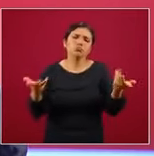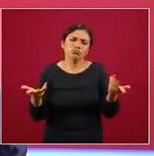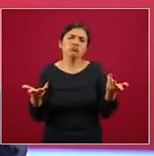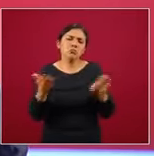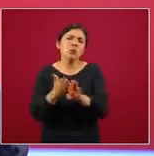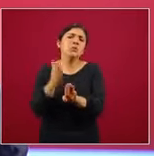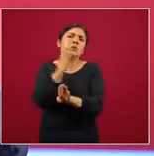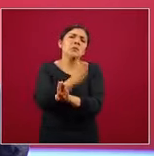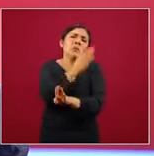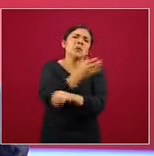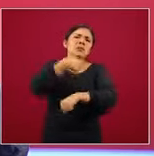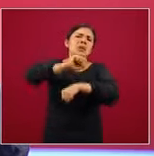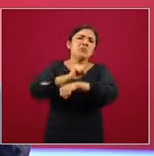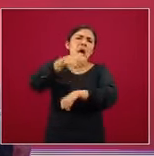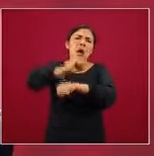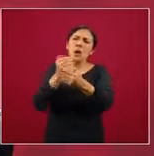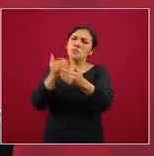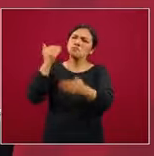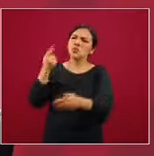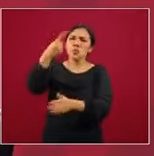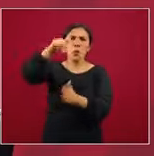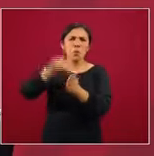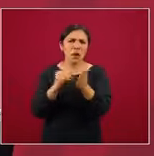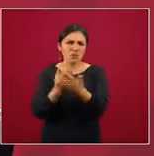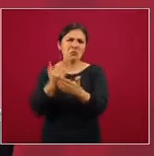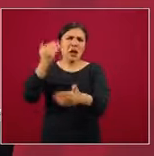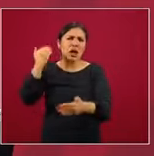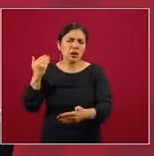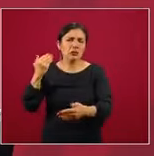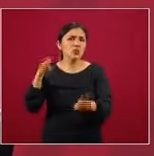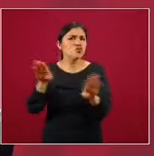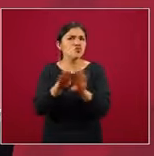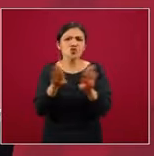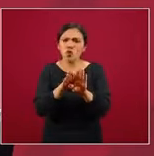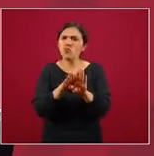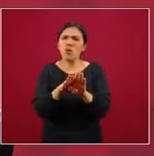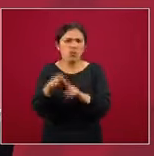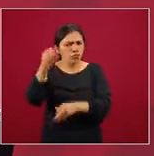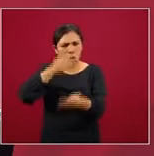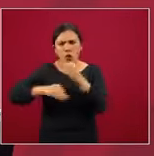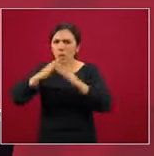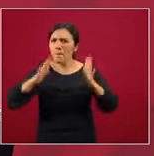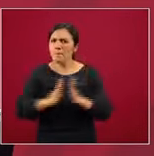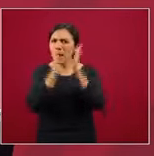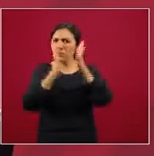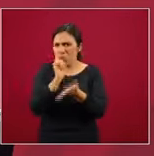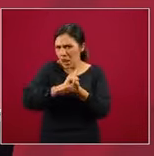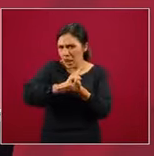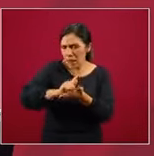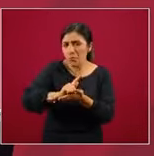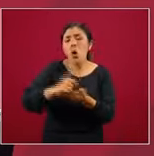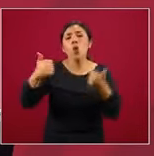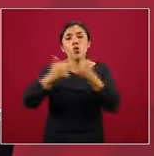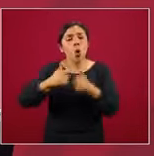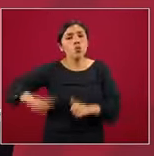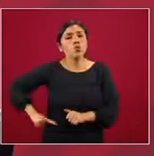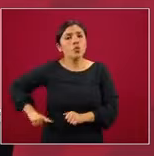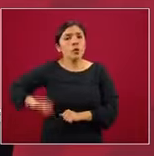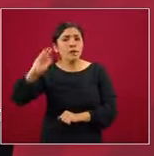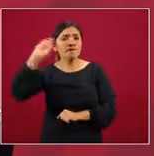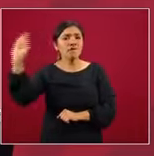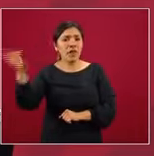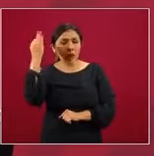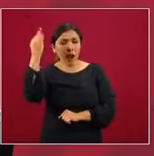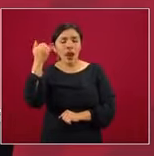diseñada desde hace varias semanas, más de un mes, en una forma completamente abierta y transparente por el gobierno federal